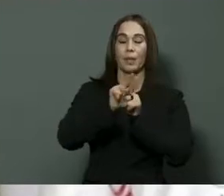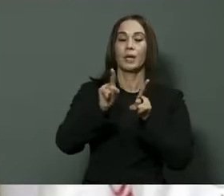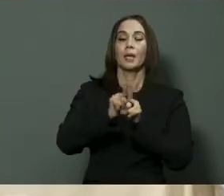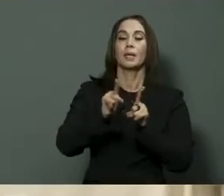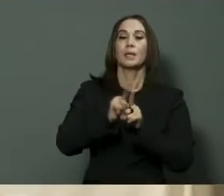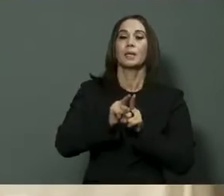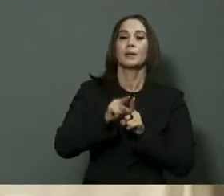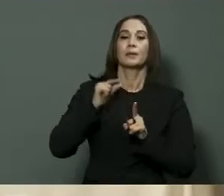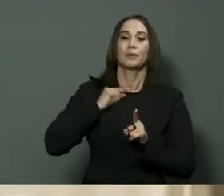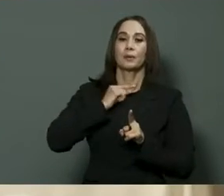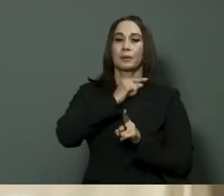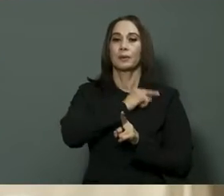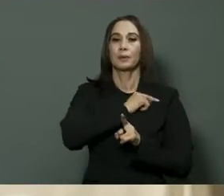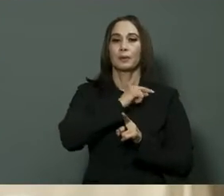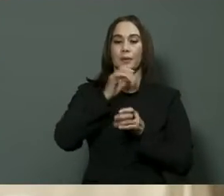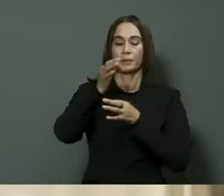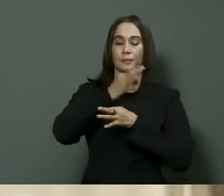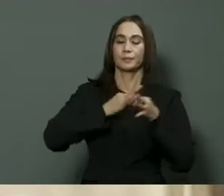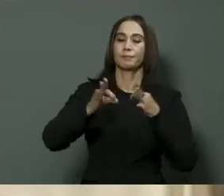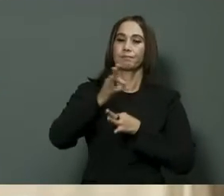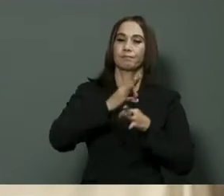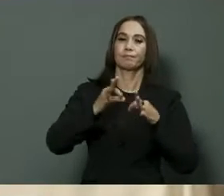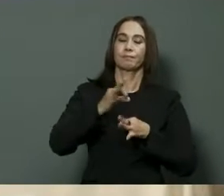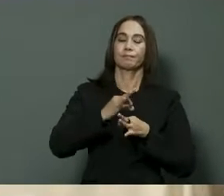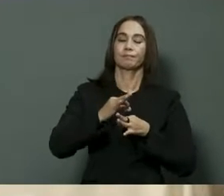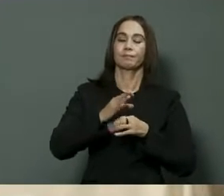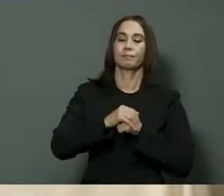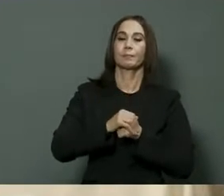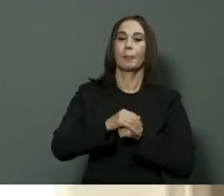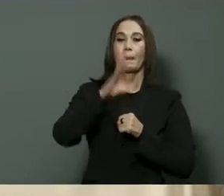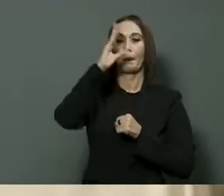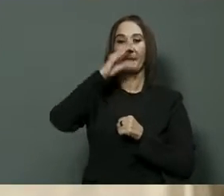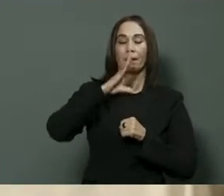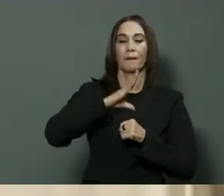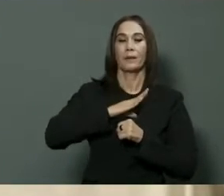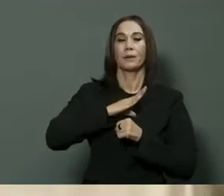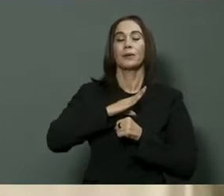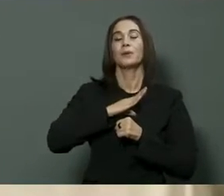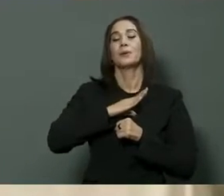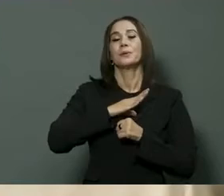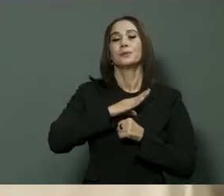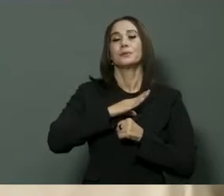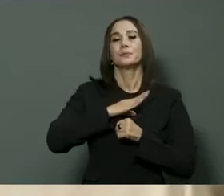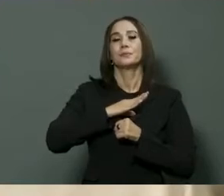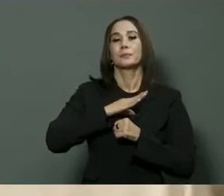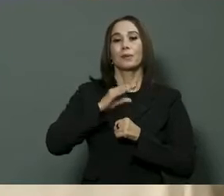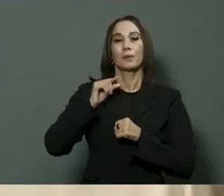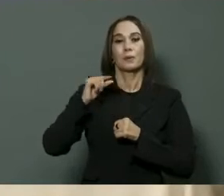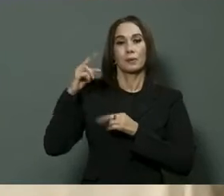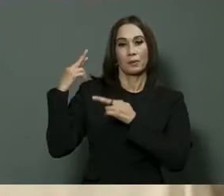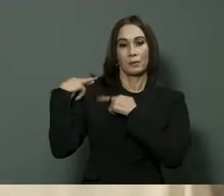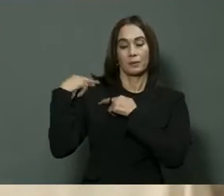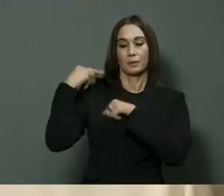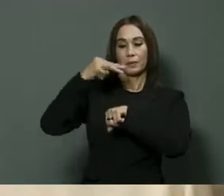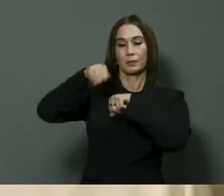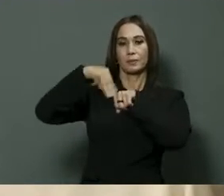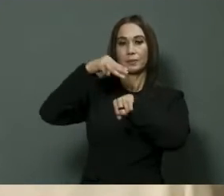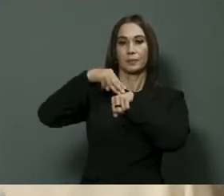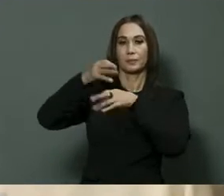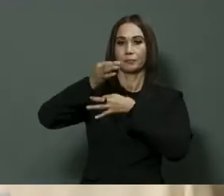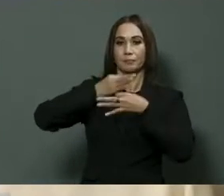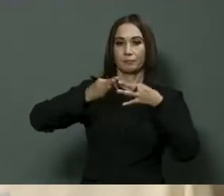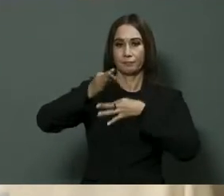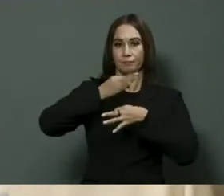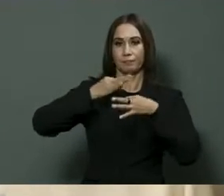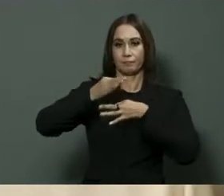Cortés, gobernadora por la provincia Duarte. Señor Siquio NG de La Rosa, alcalde municipal de la